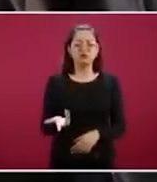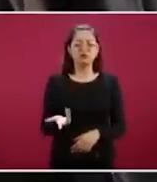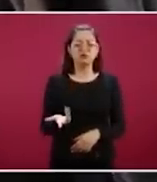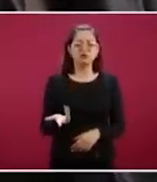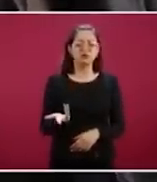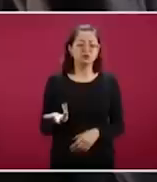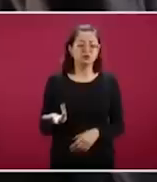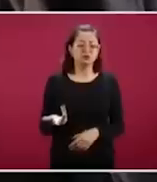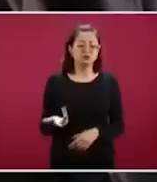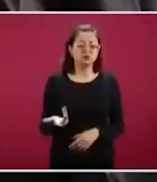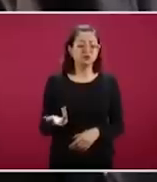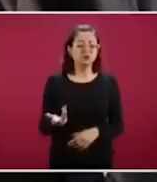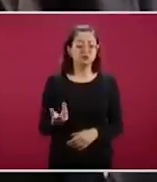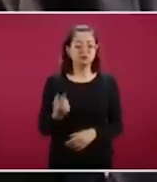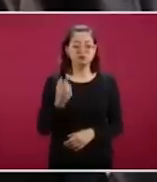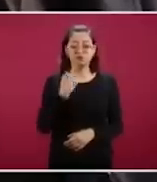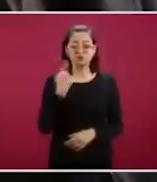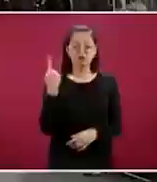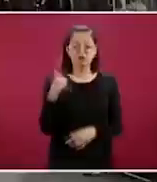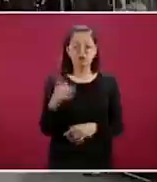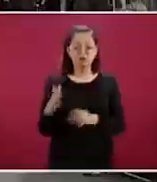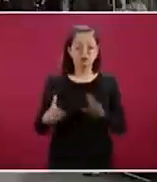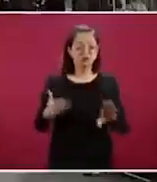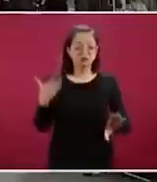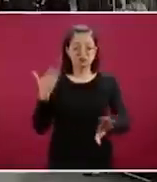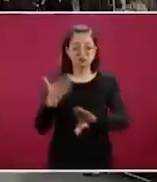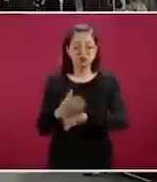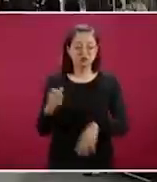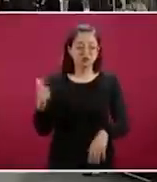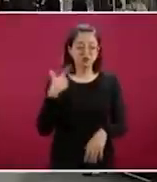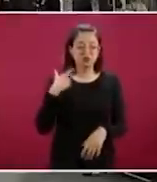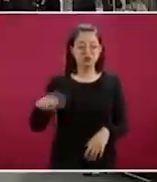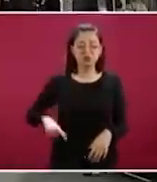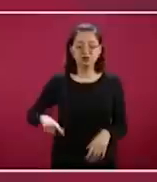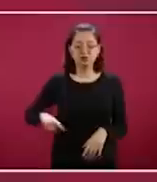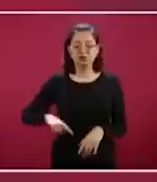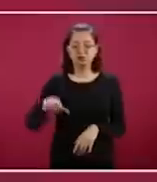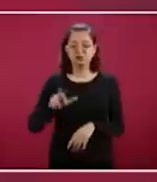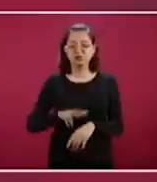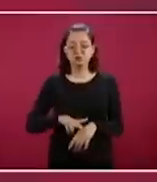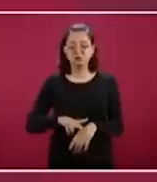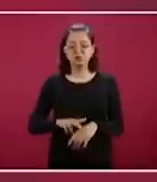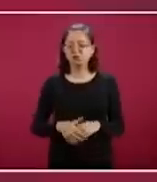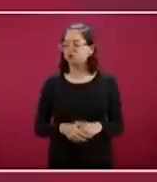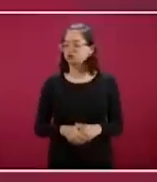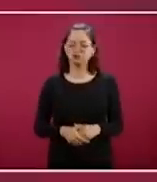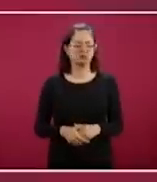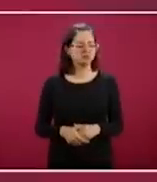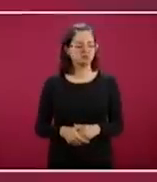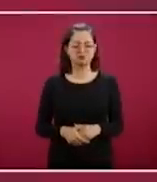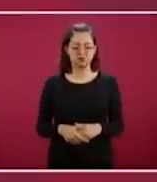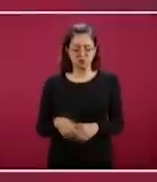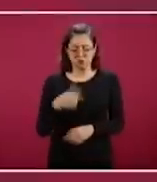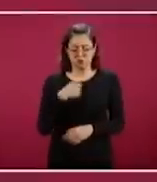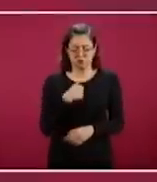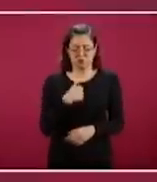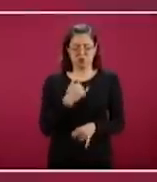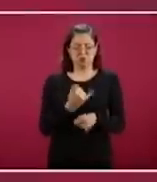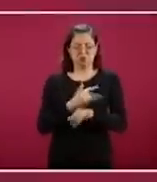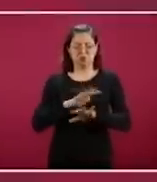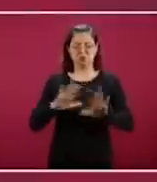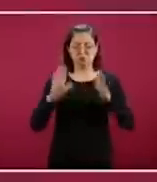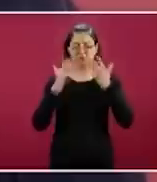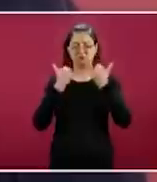sobre cómo va el curso de la denuncia en contra de este exgobernador. Sí, no tengo información y no